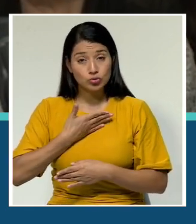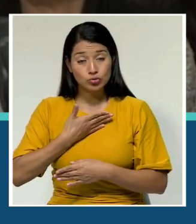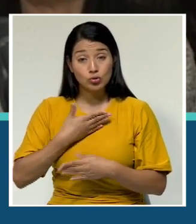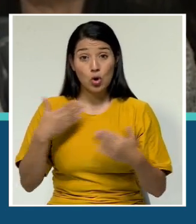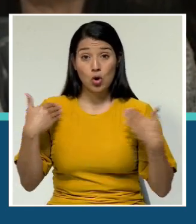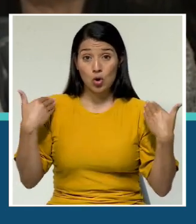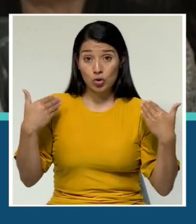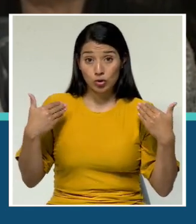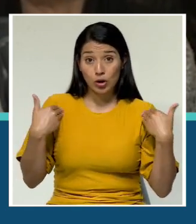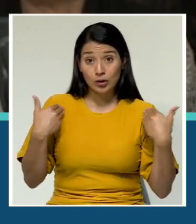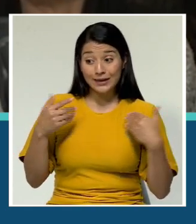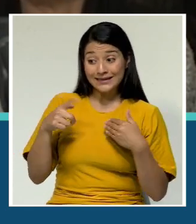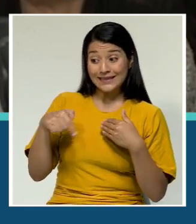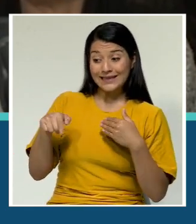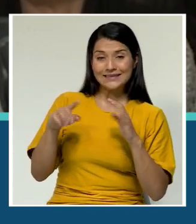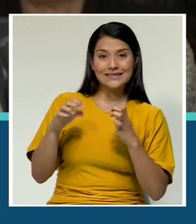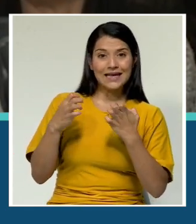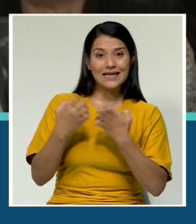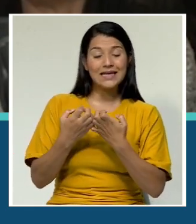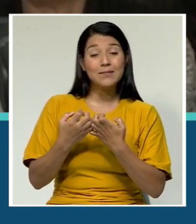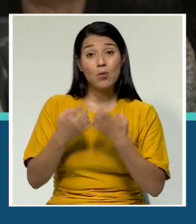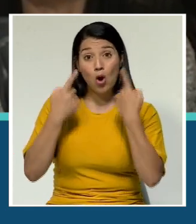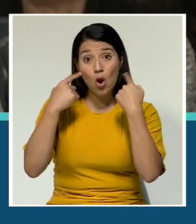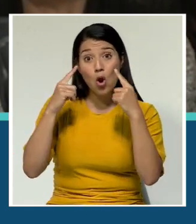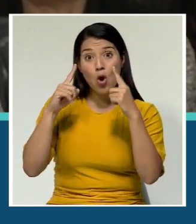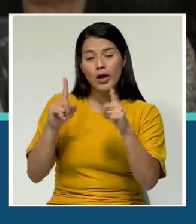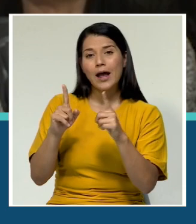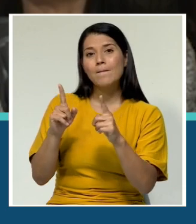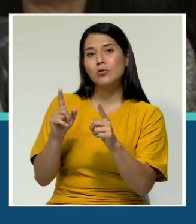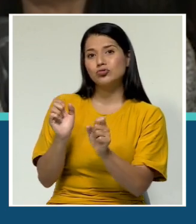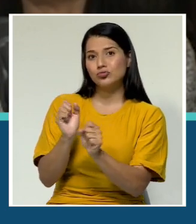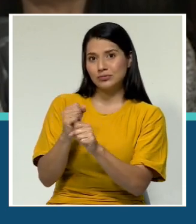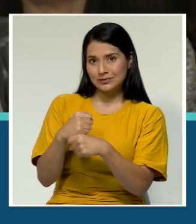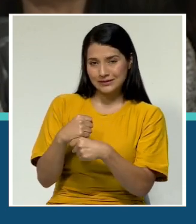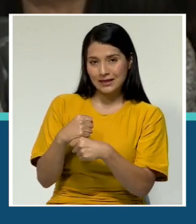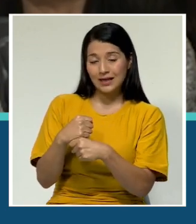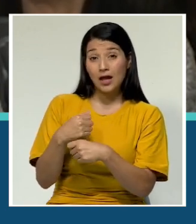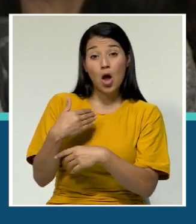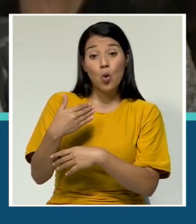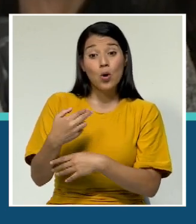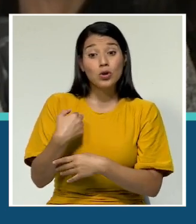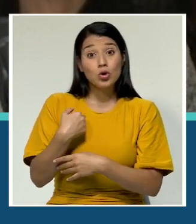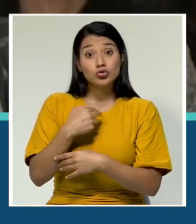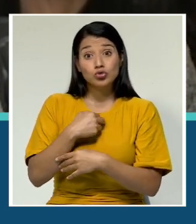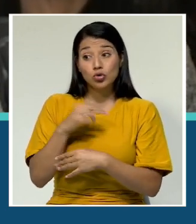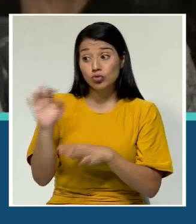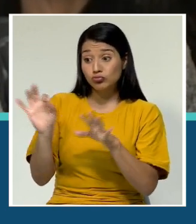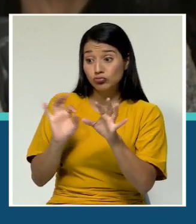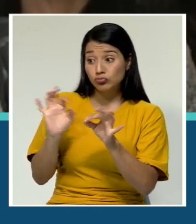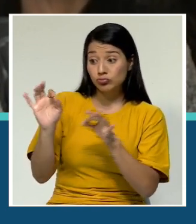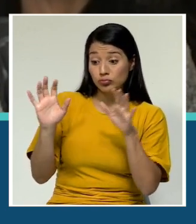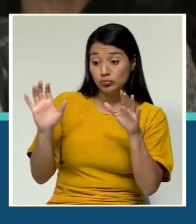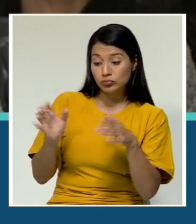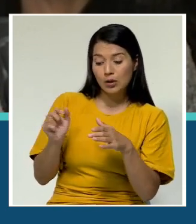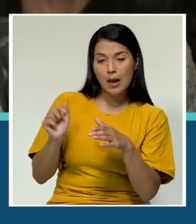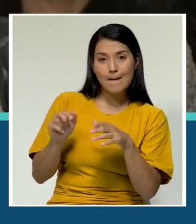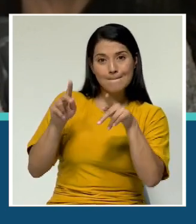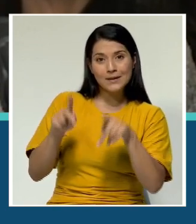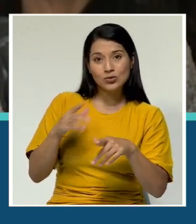luego del traspaso de poderes. Estoy muy orgulloso y contento del equipo que logramos